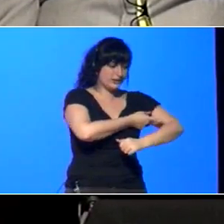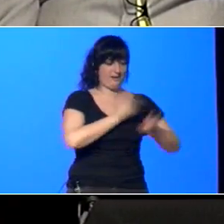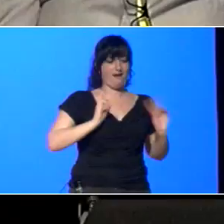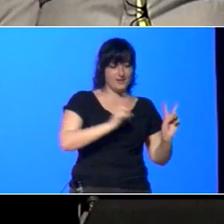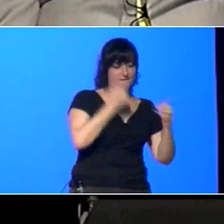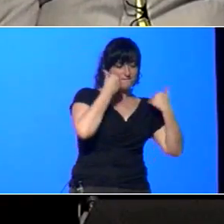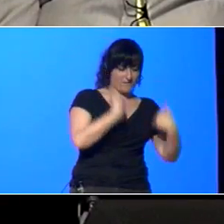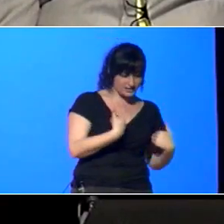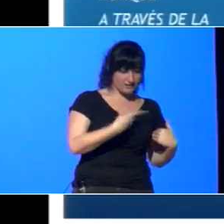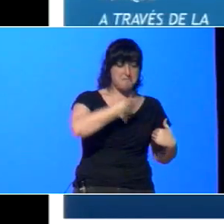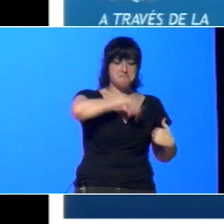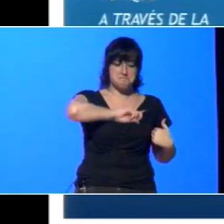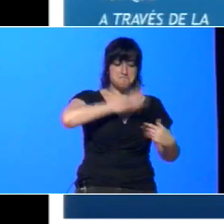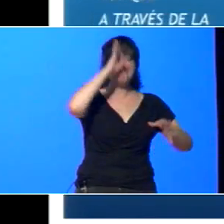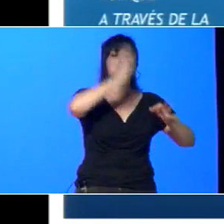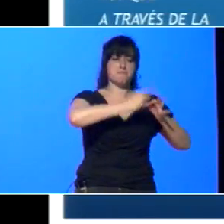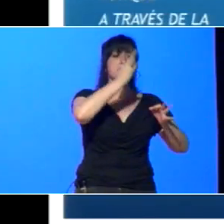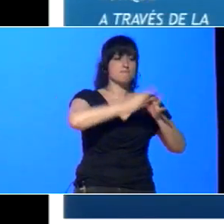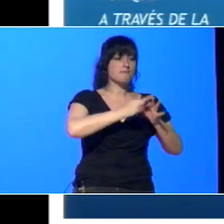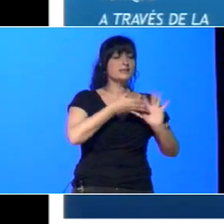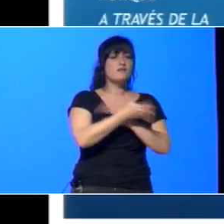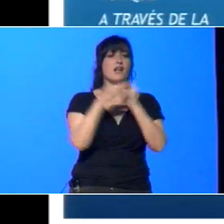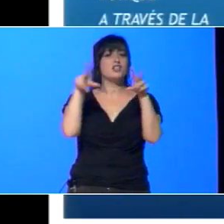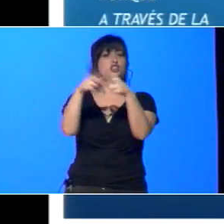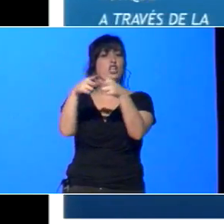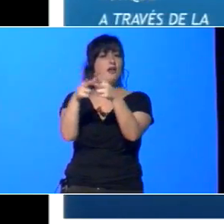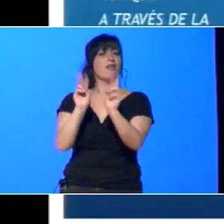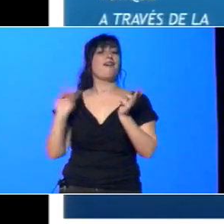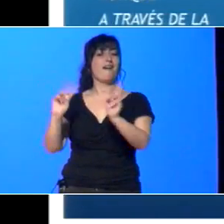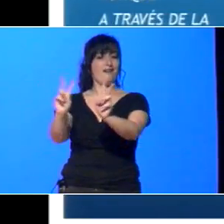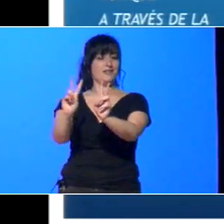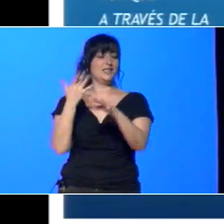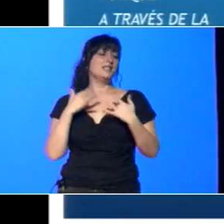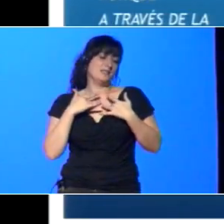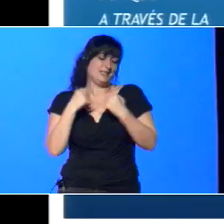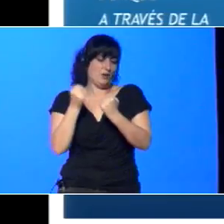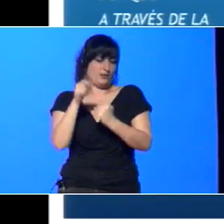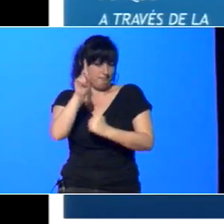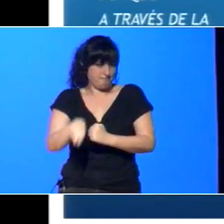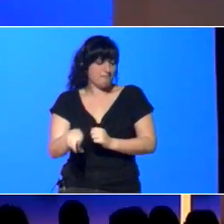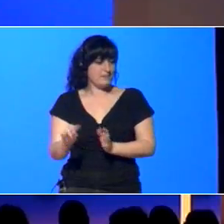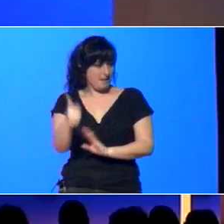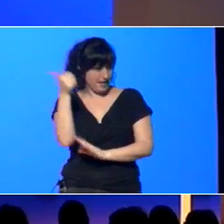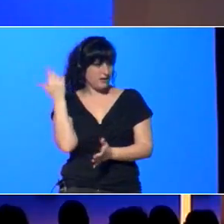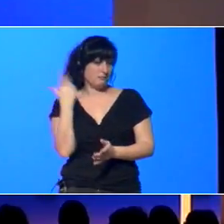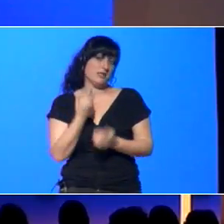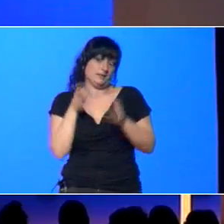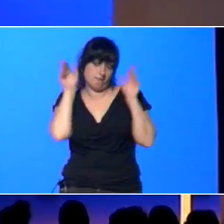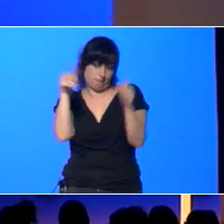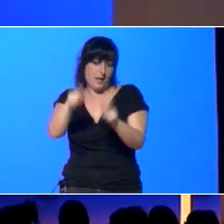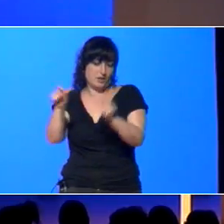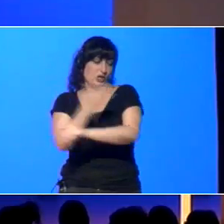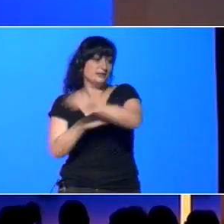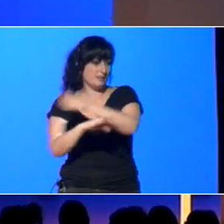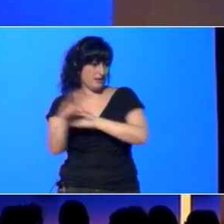estamos convencidos de que construimos una sociedad más activa, más saludable, también para las personas con discapacidad. Porque a través de la inclusión